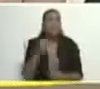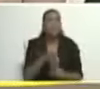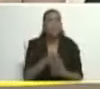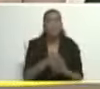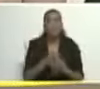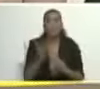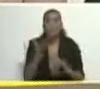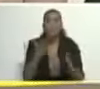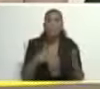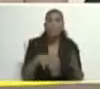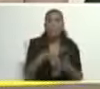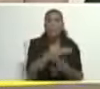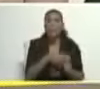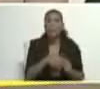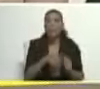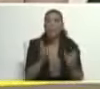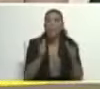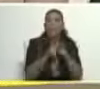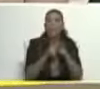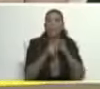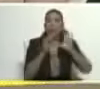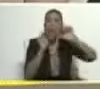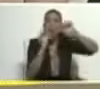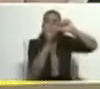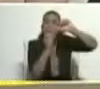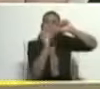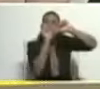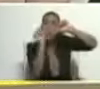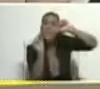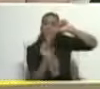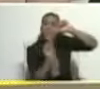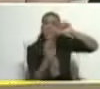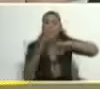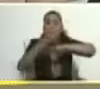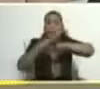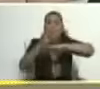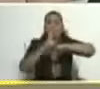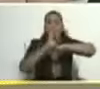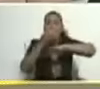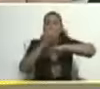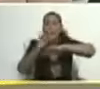de que las pequeñas economías de los países insulares